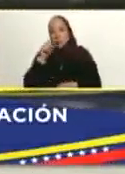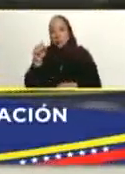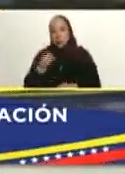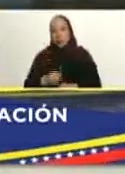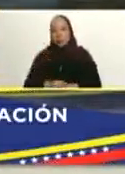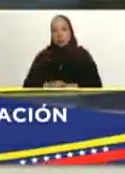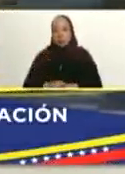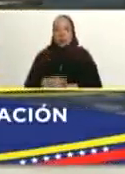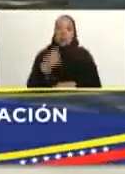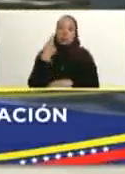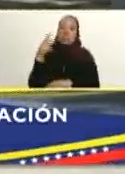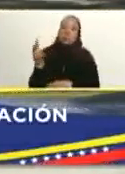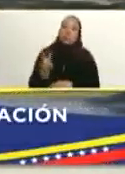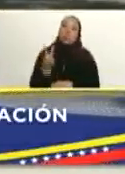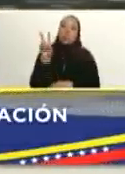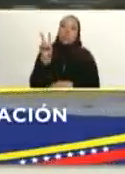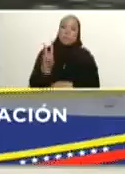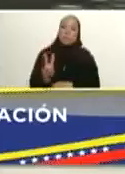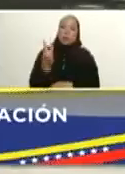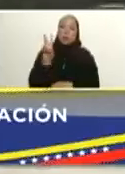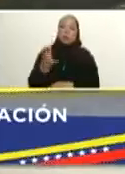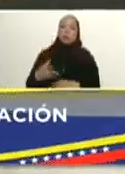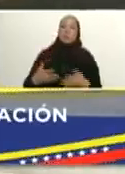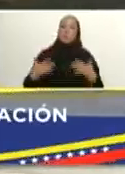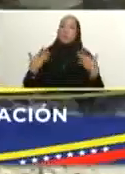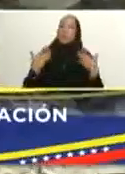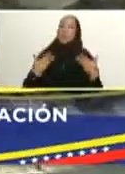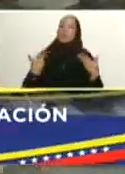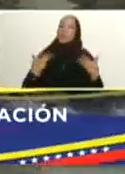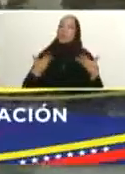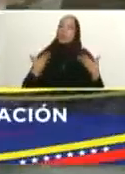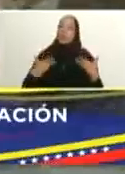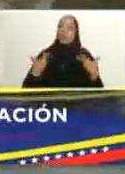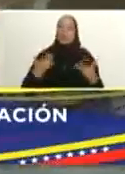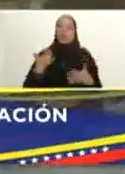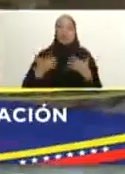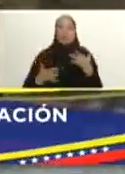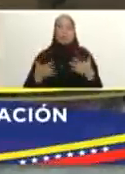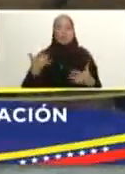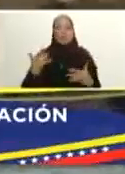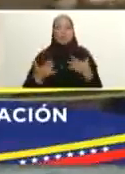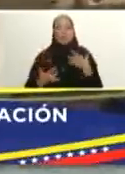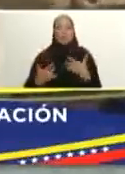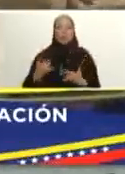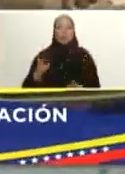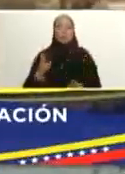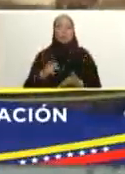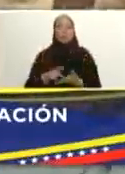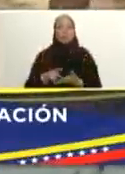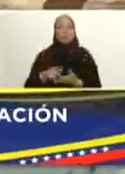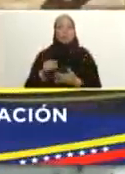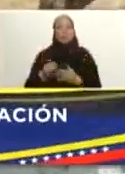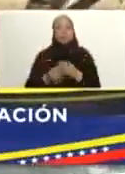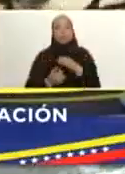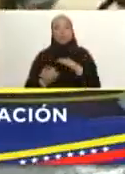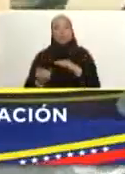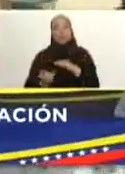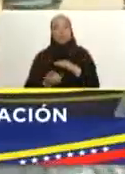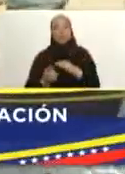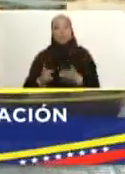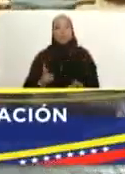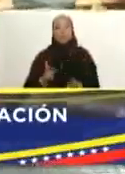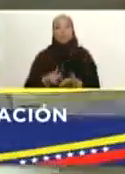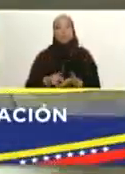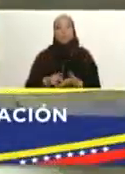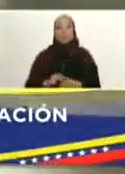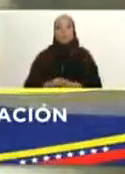la Parroquia El Valle, muy contentos, muy felices por este abordaje que se ha hecho a la institución, que bien merecido